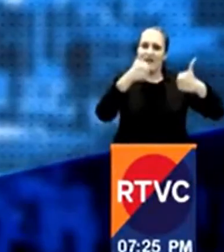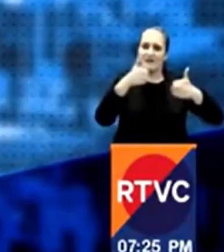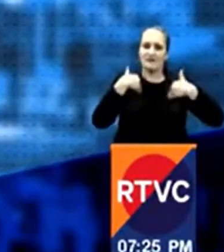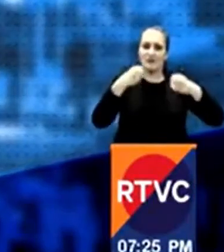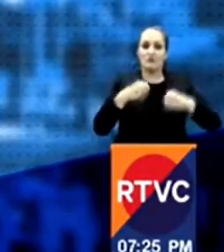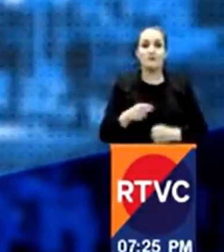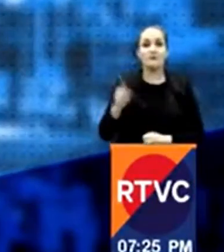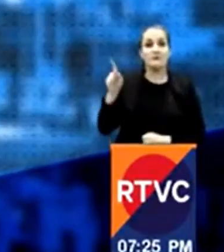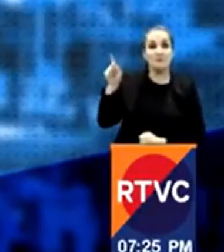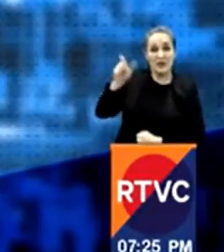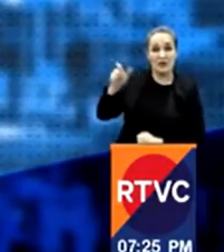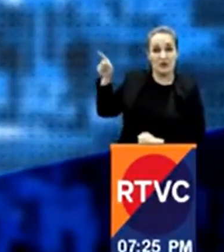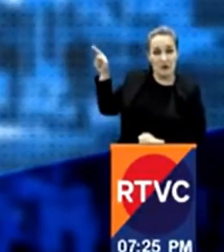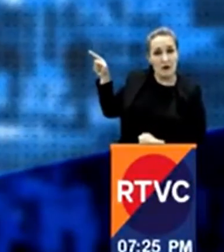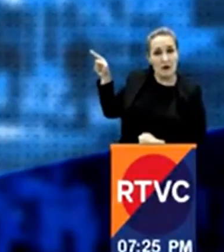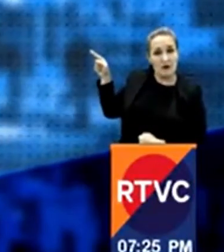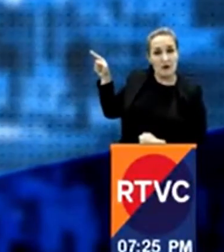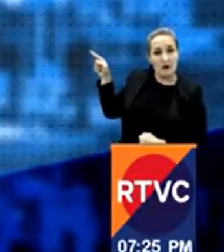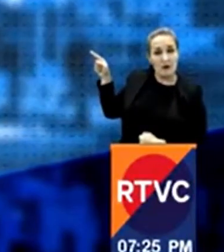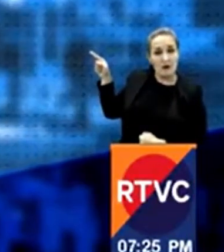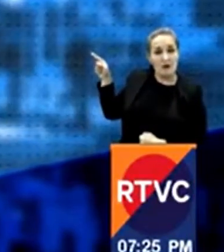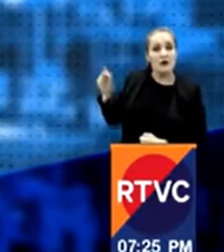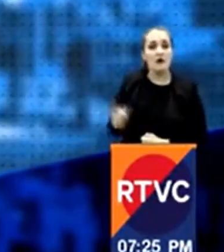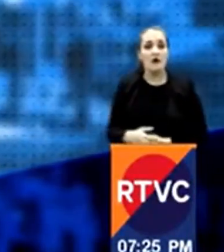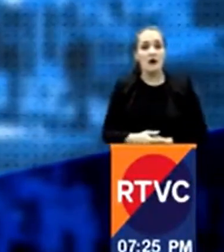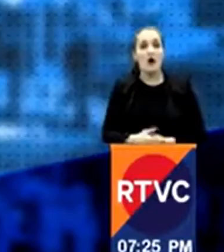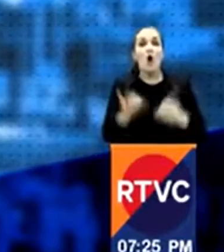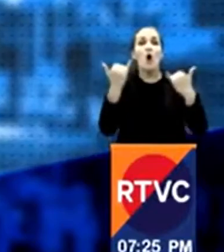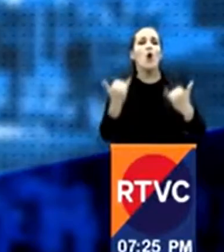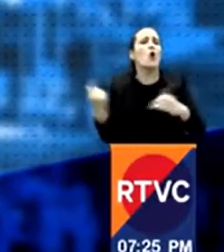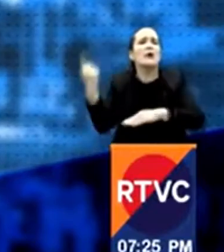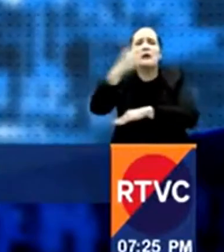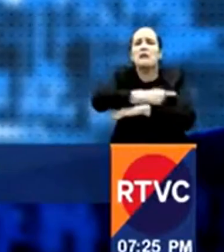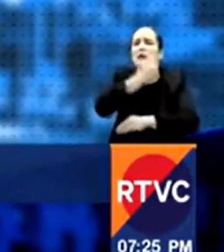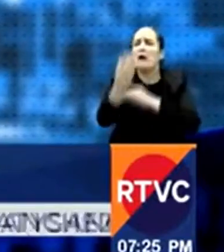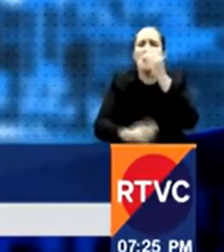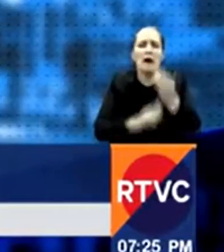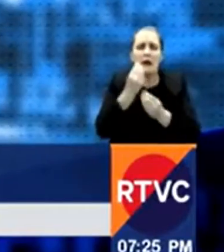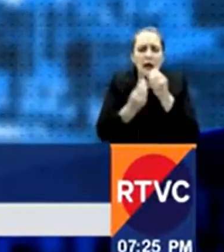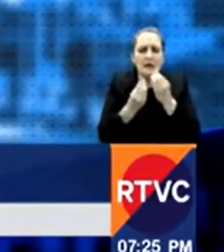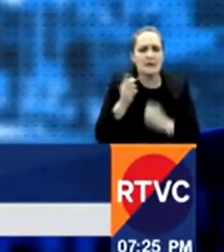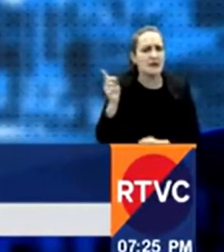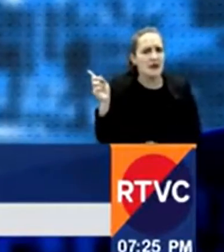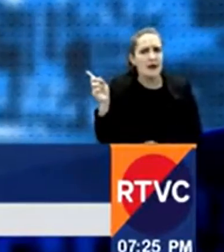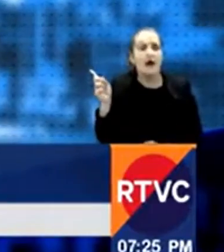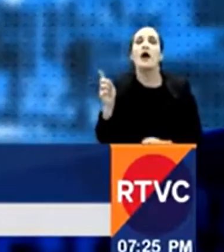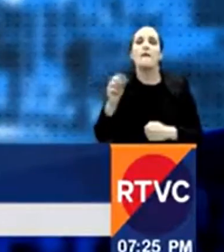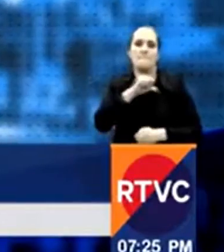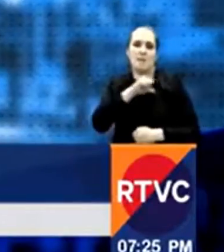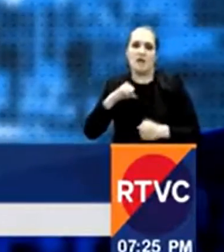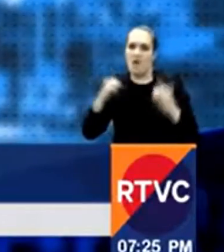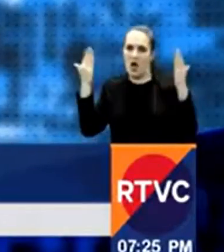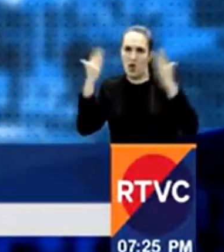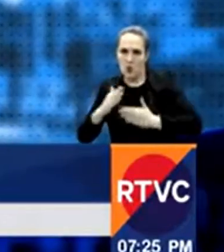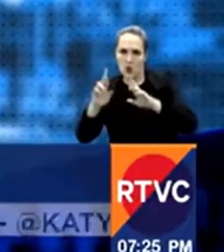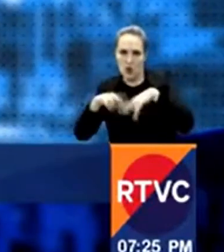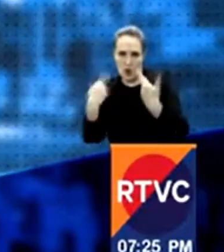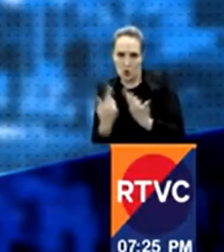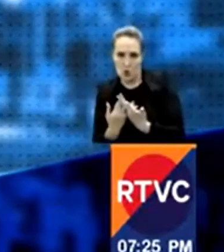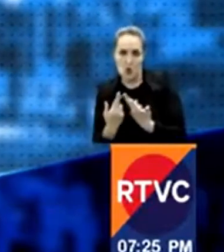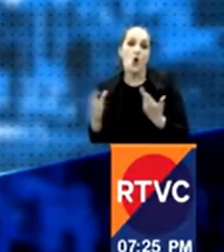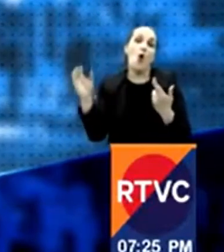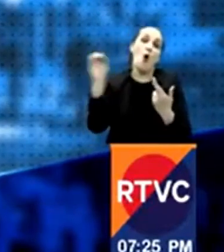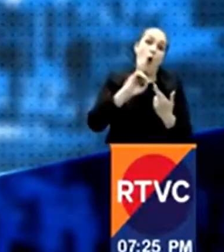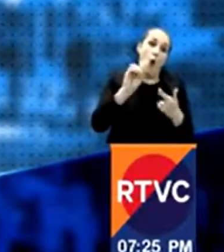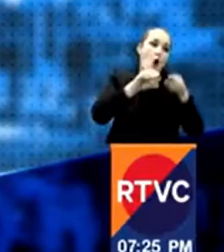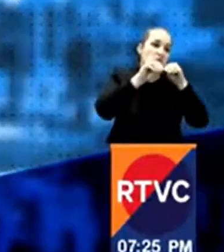Alfredo Saade, Camilo Romero, Juan Manuel Galán, John Milton Rodríguez, Rodolfo Hernández, Arely Suriana y Alejandro Gaviria no tuvieron eventos públicos